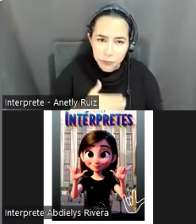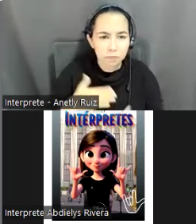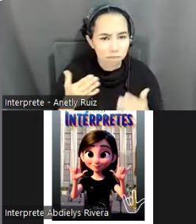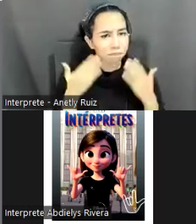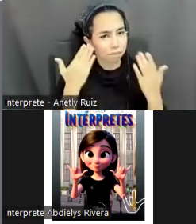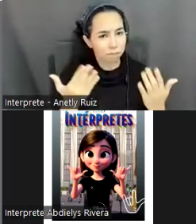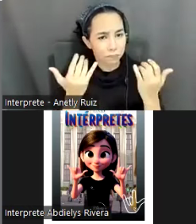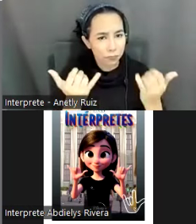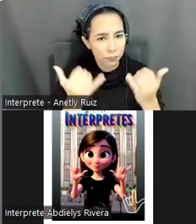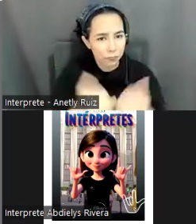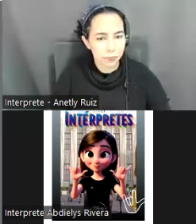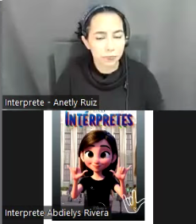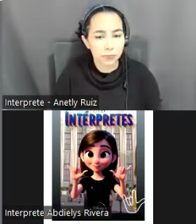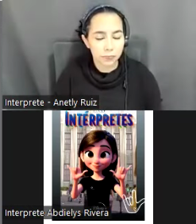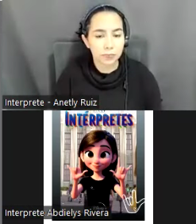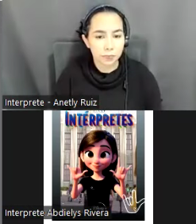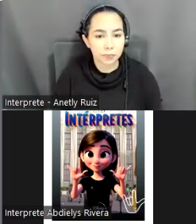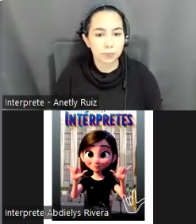respondiendo la postprueba.